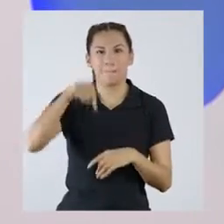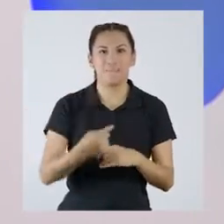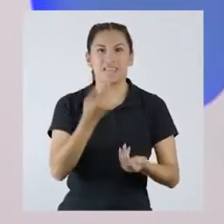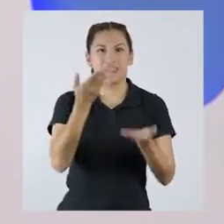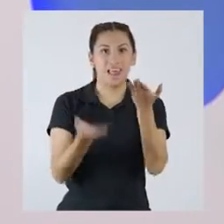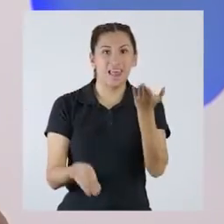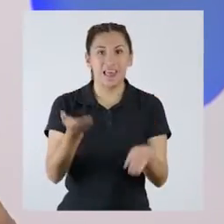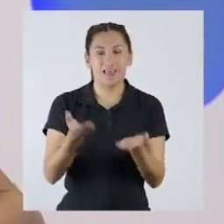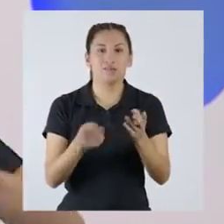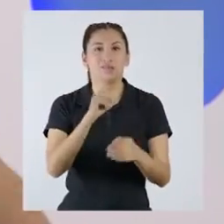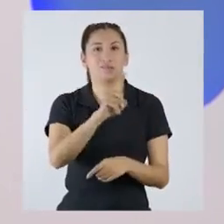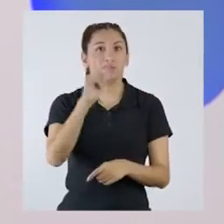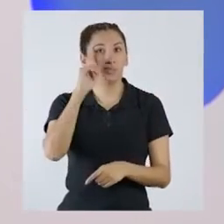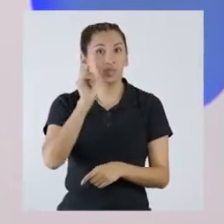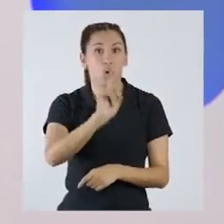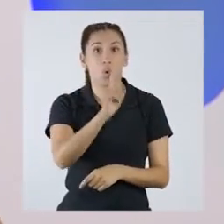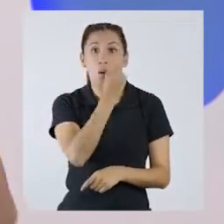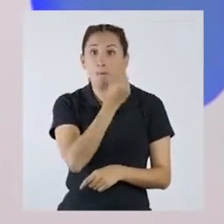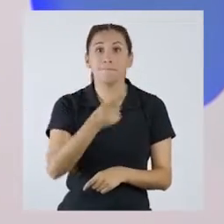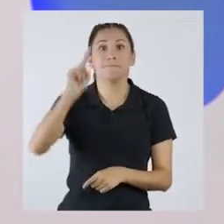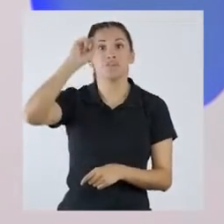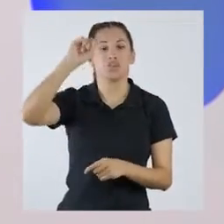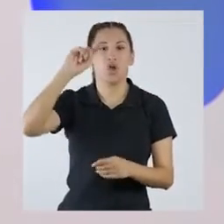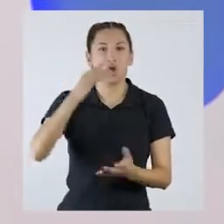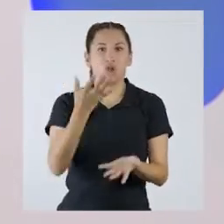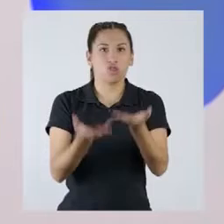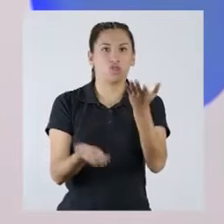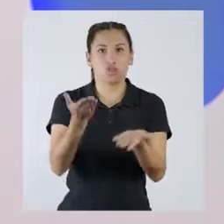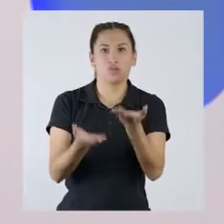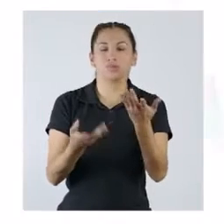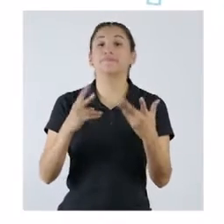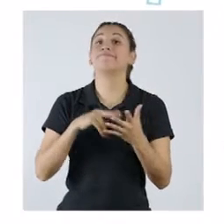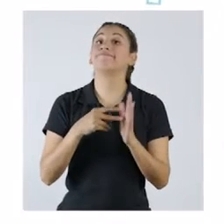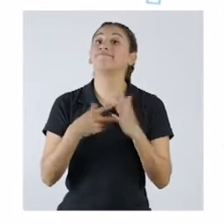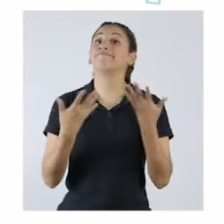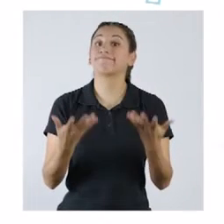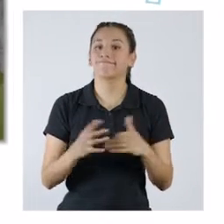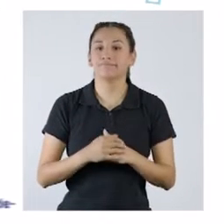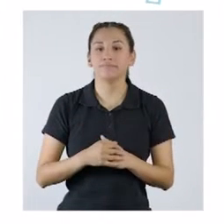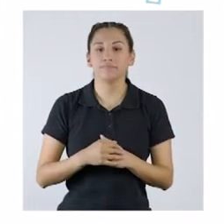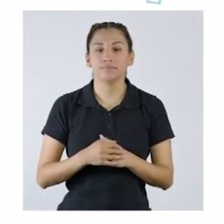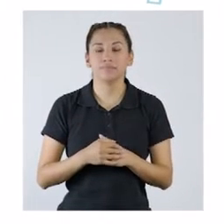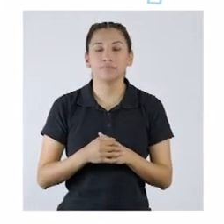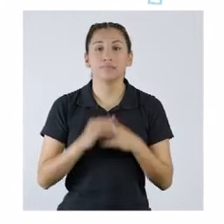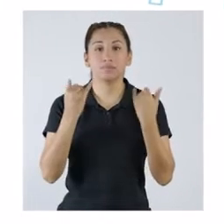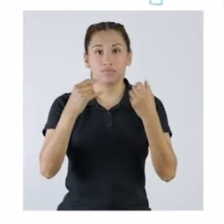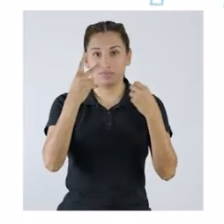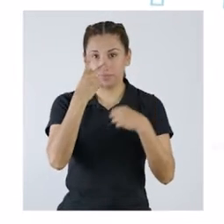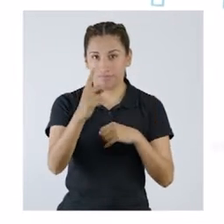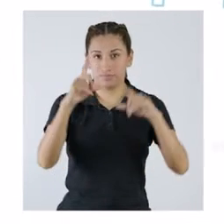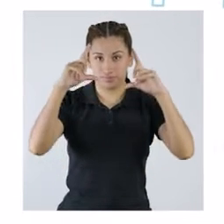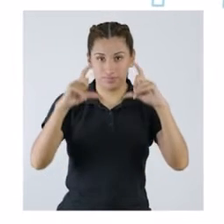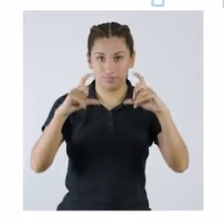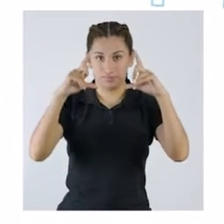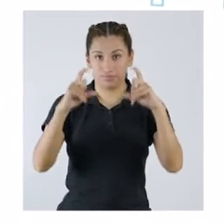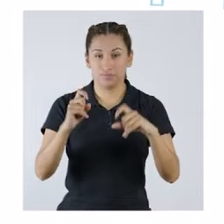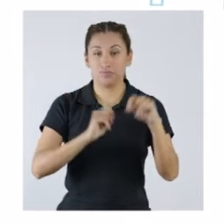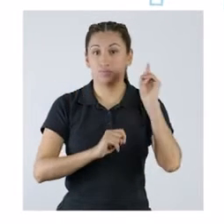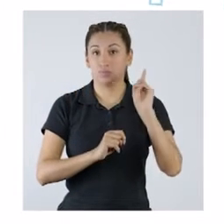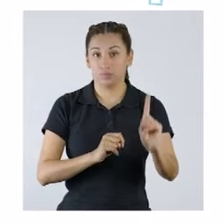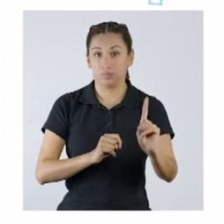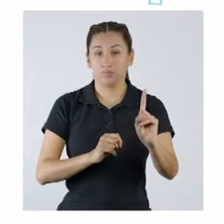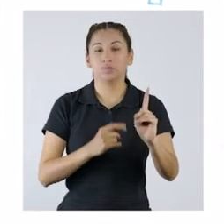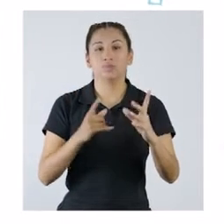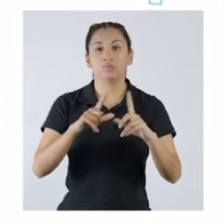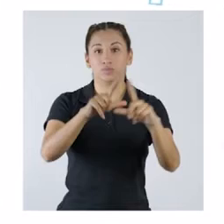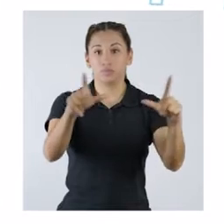kilos, imagínense 1.000.000 de toneladas. Observemos las siguientes fotografías.